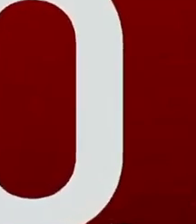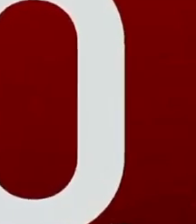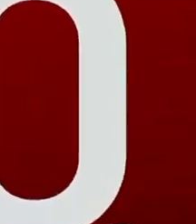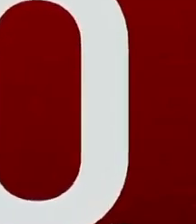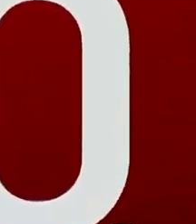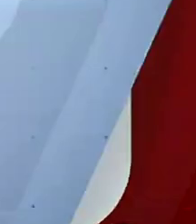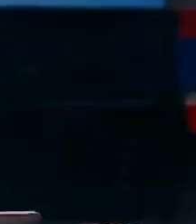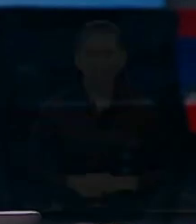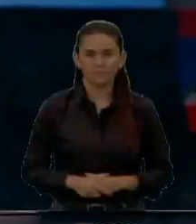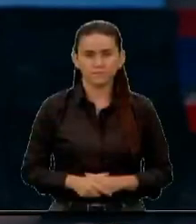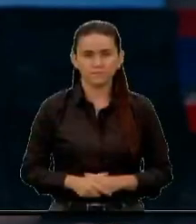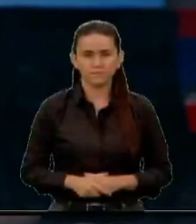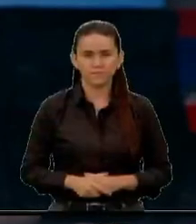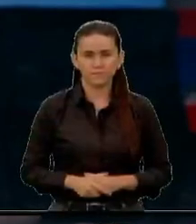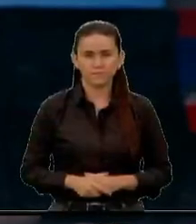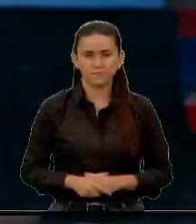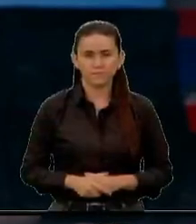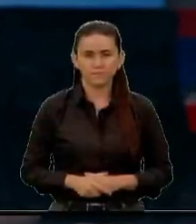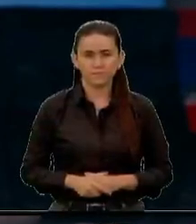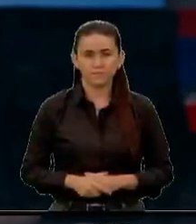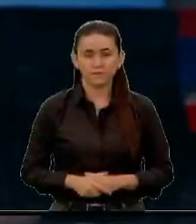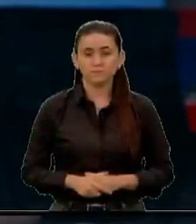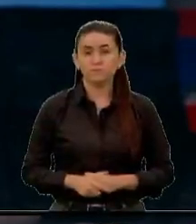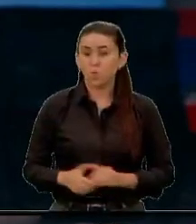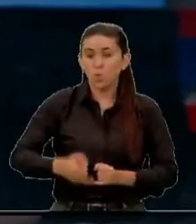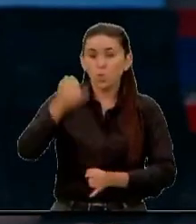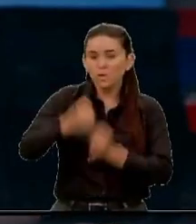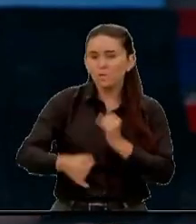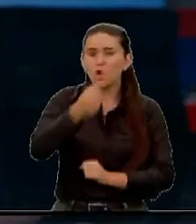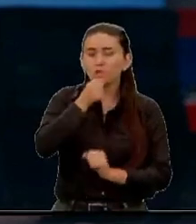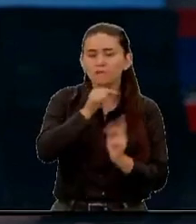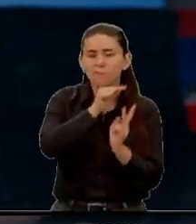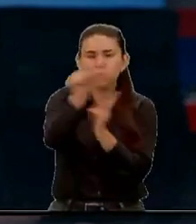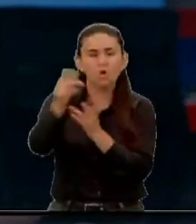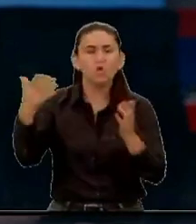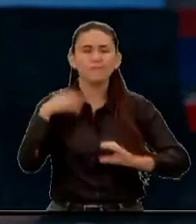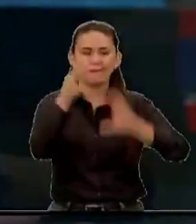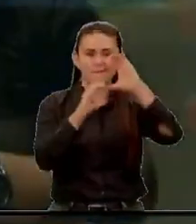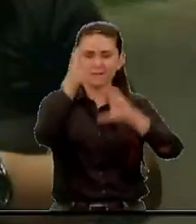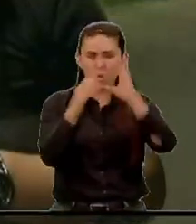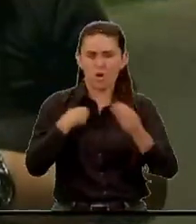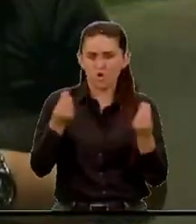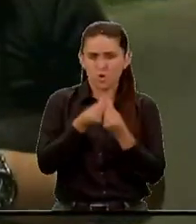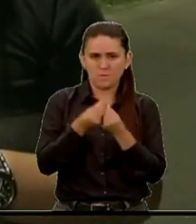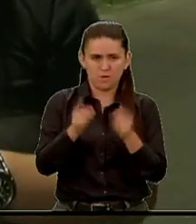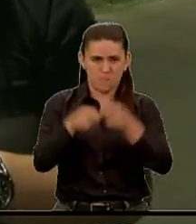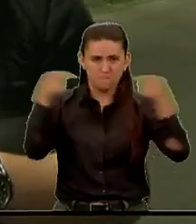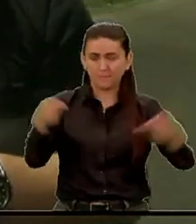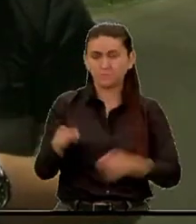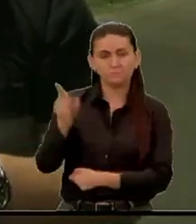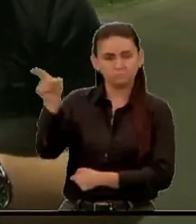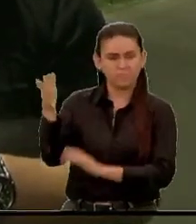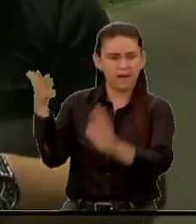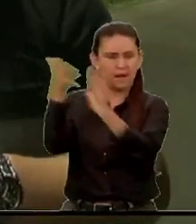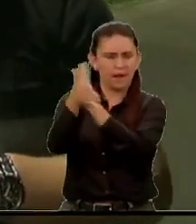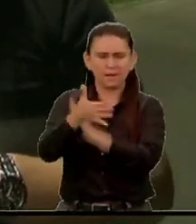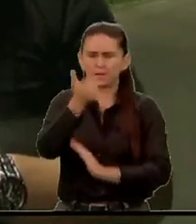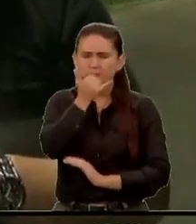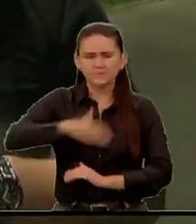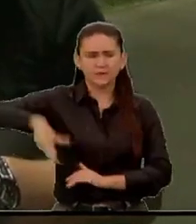Noticias Caracol. Lo último se registra en el departamento del Cauca. John Jairo Astudillo, ¿qué pasa a esta hora en el departamento?